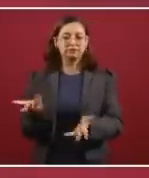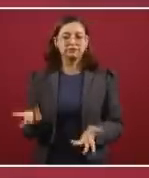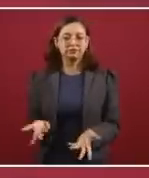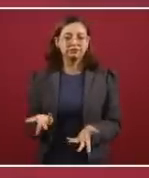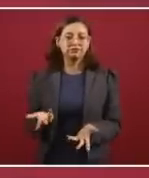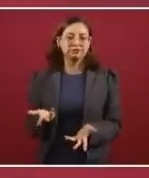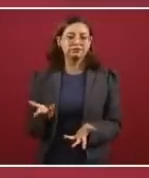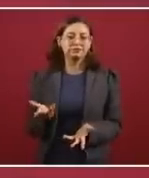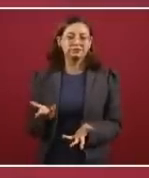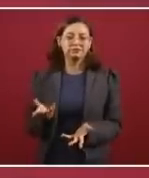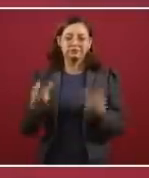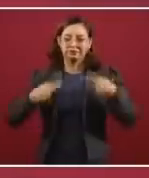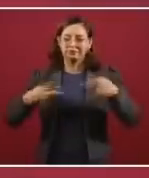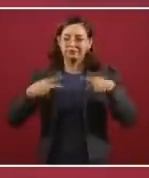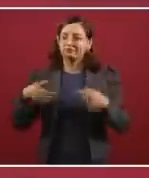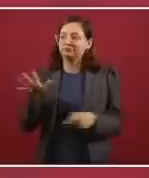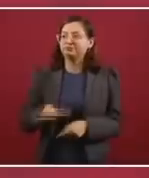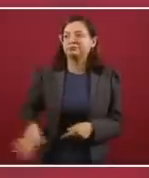cobrado a la gente.